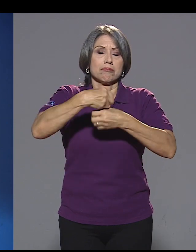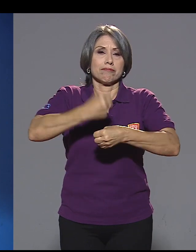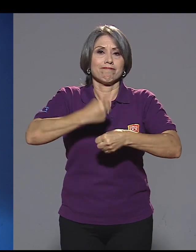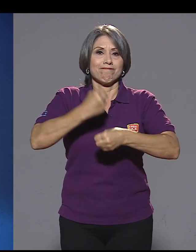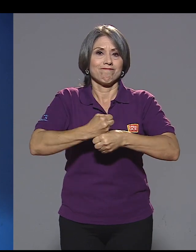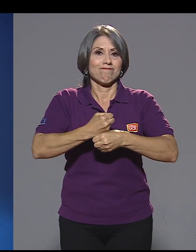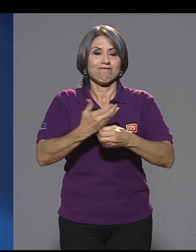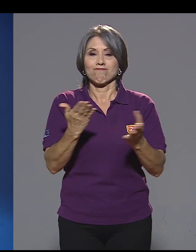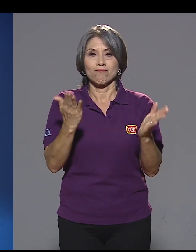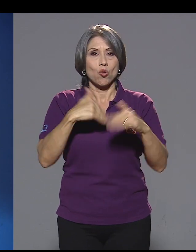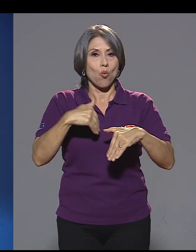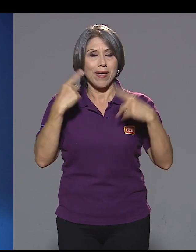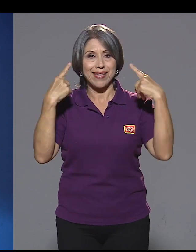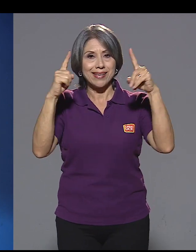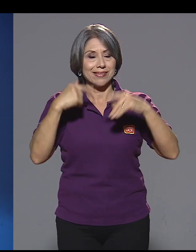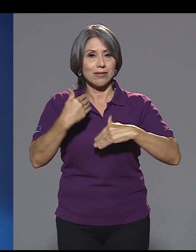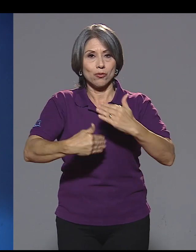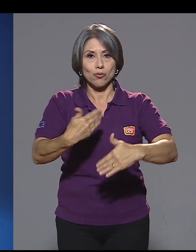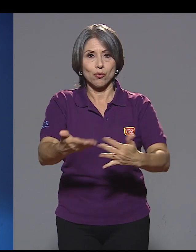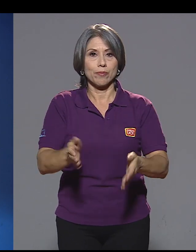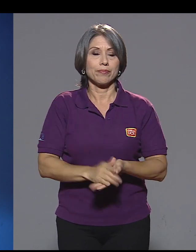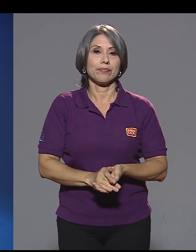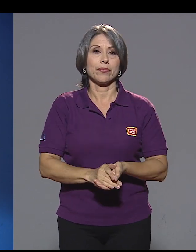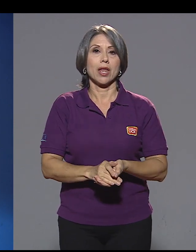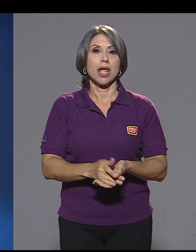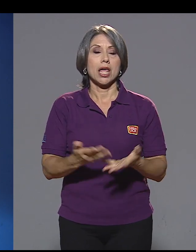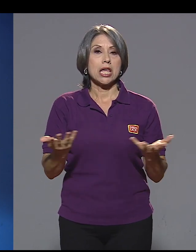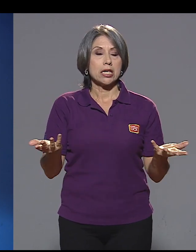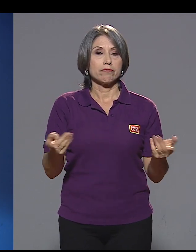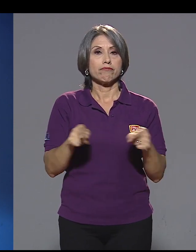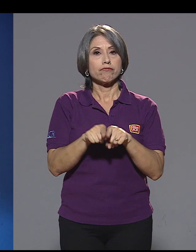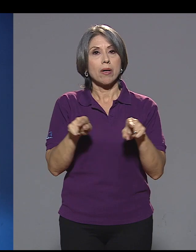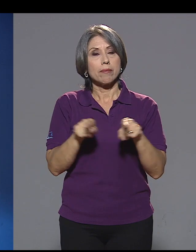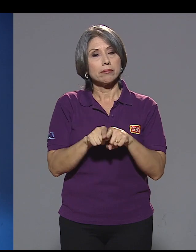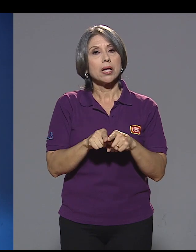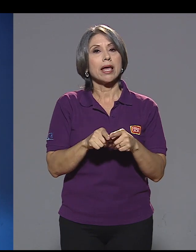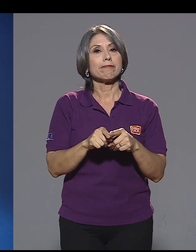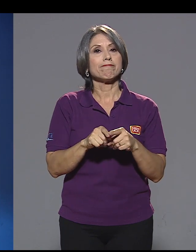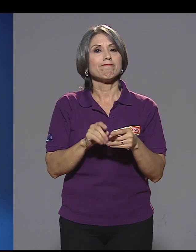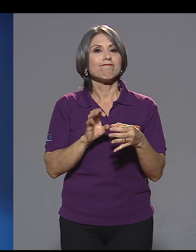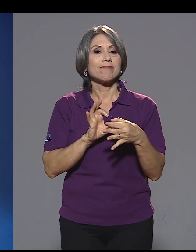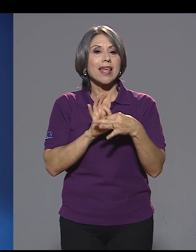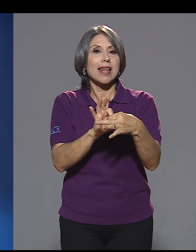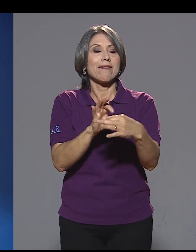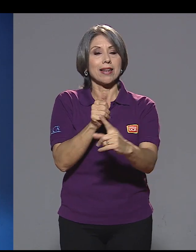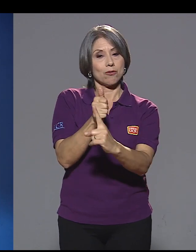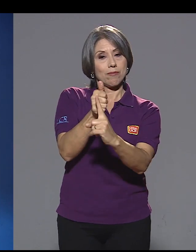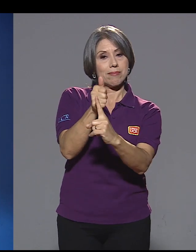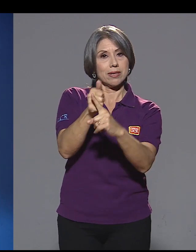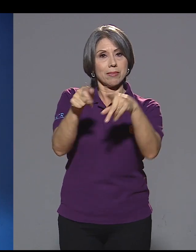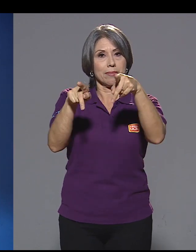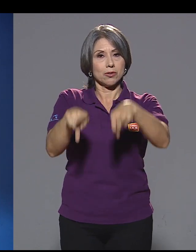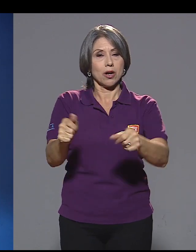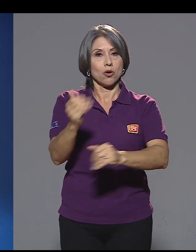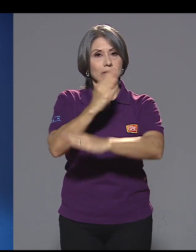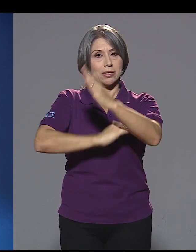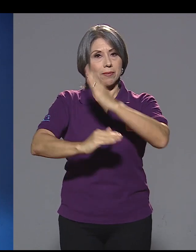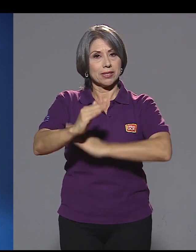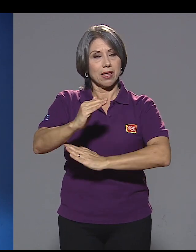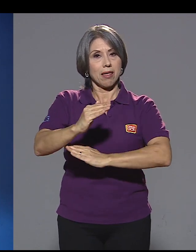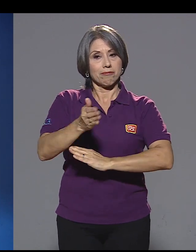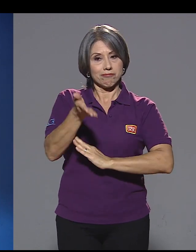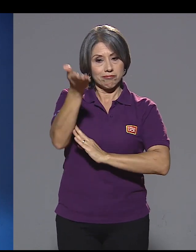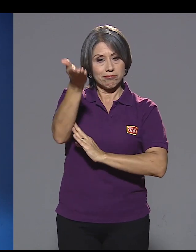no haya tanto éxito. Y en otro sentido también tiene que ver con la misma persona con discapacidad,